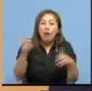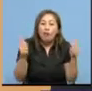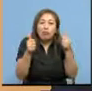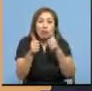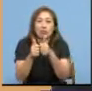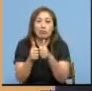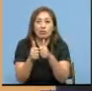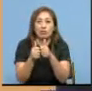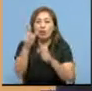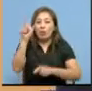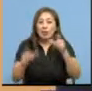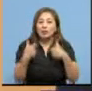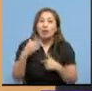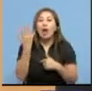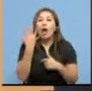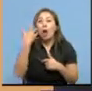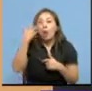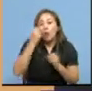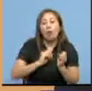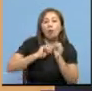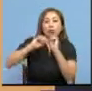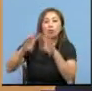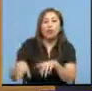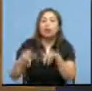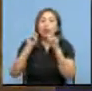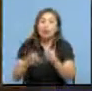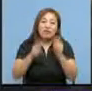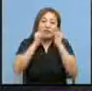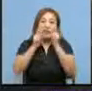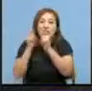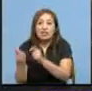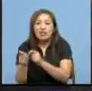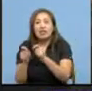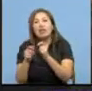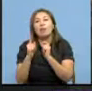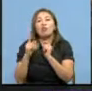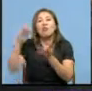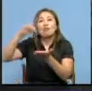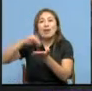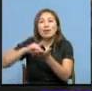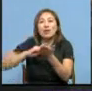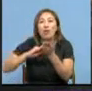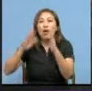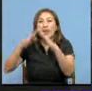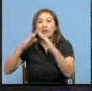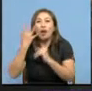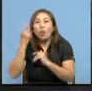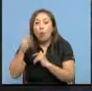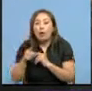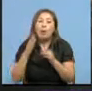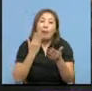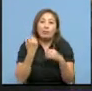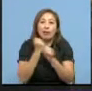entonces las personas los abuelos abandonados también visitamos los abuelos del hogar de periódicos y hacemos varias obras que